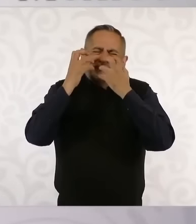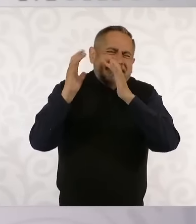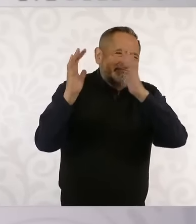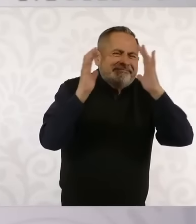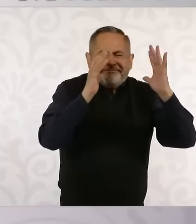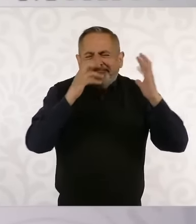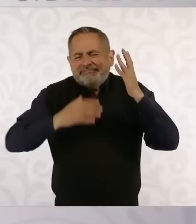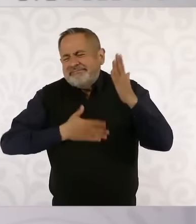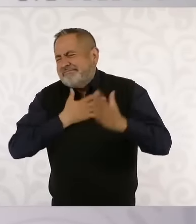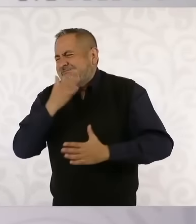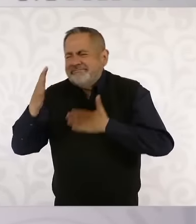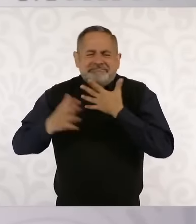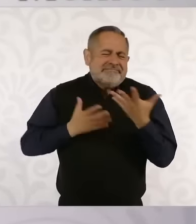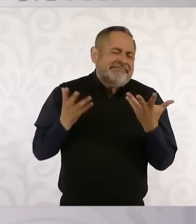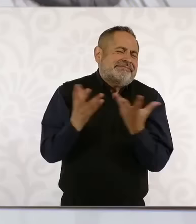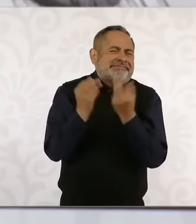felices,